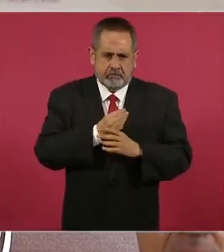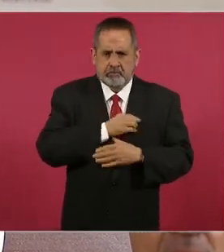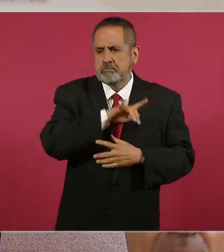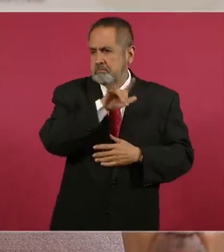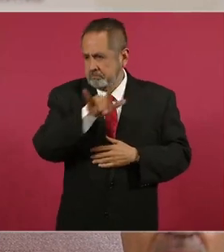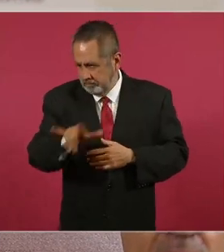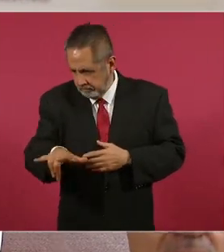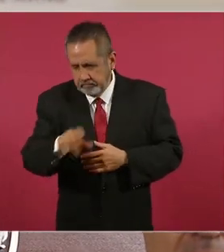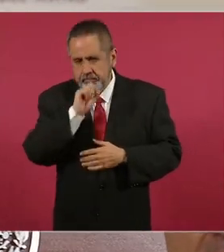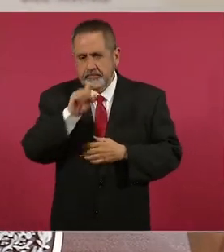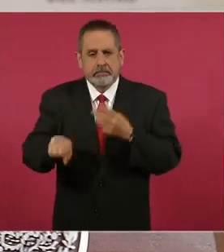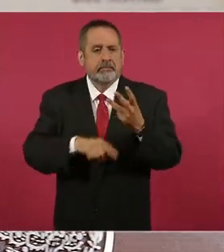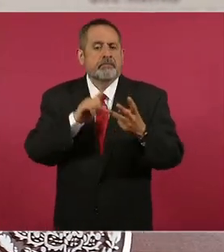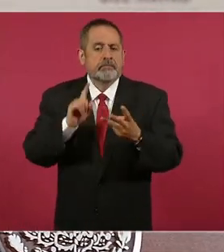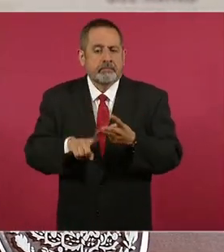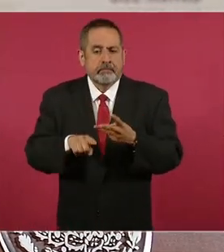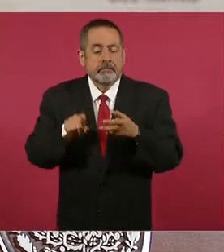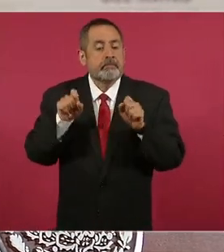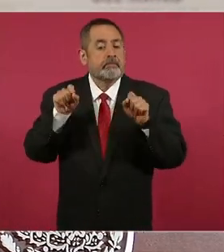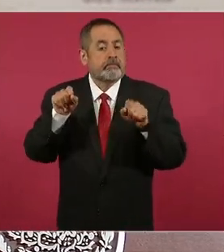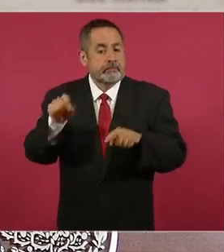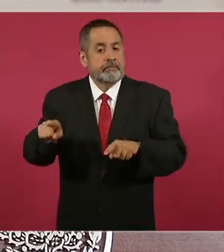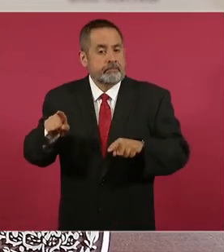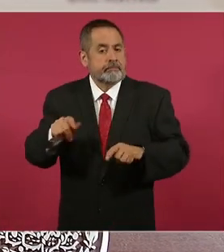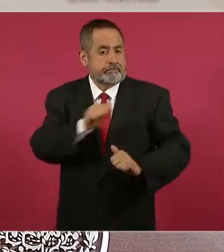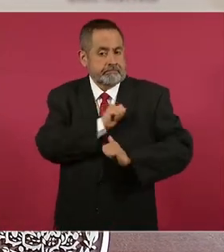Está la base aérea.